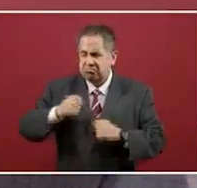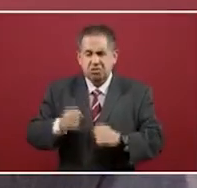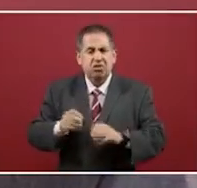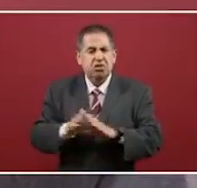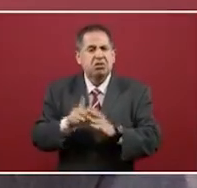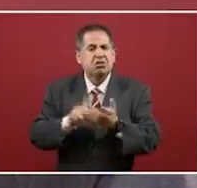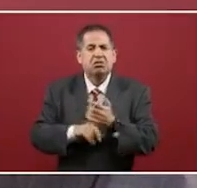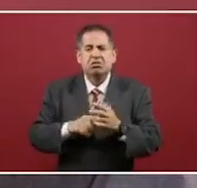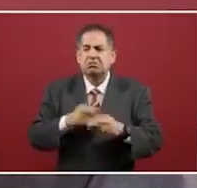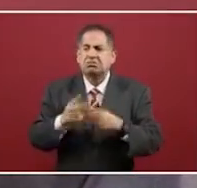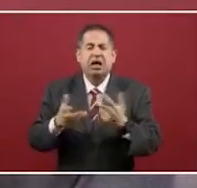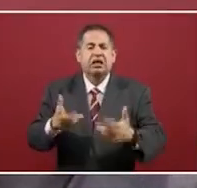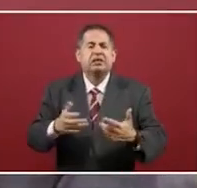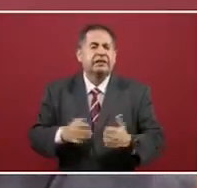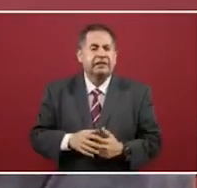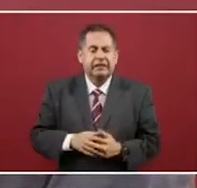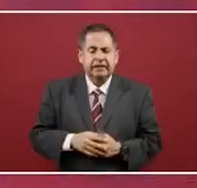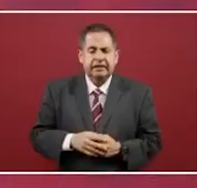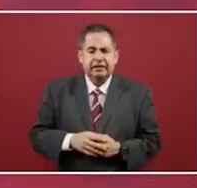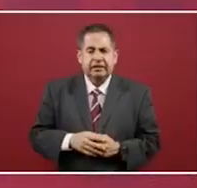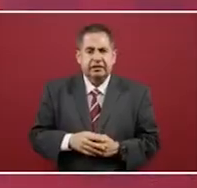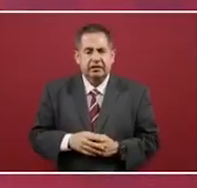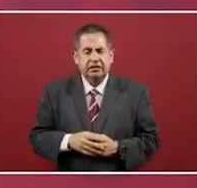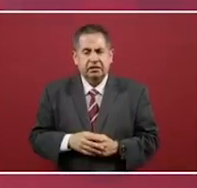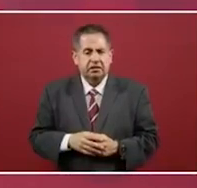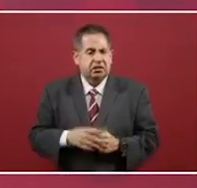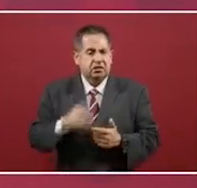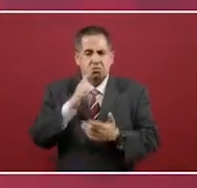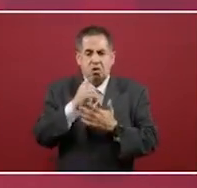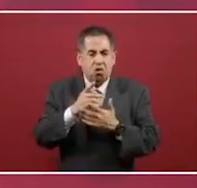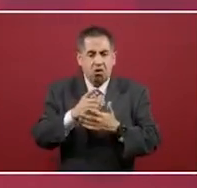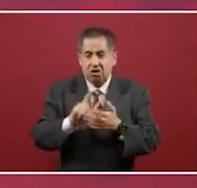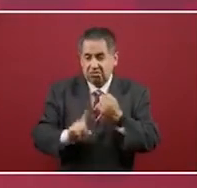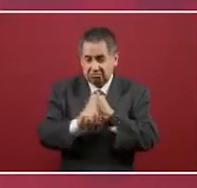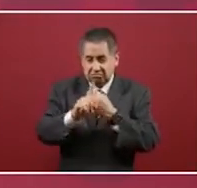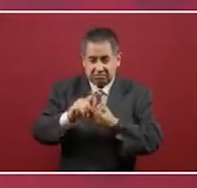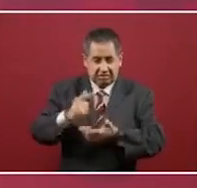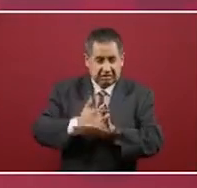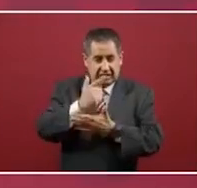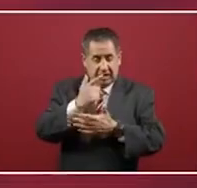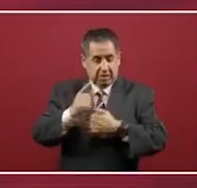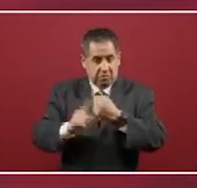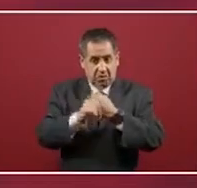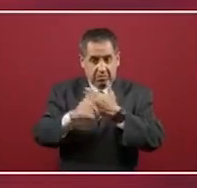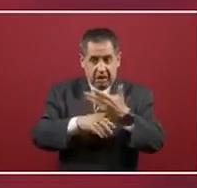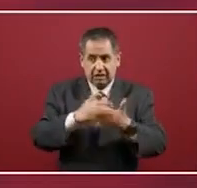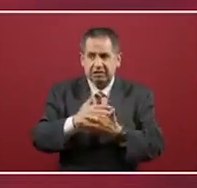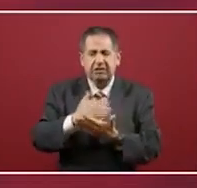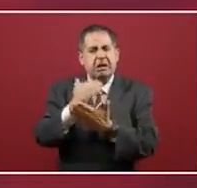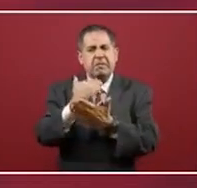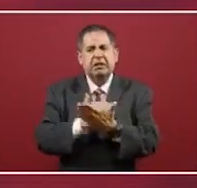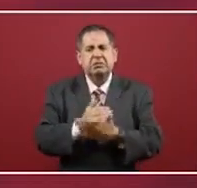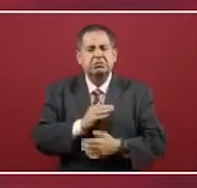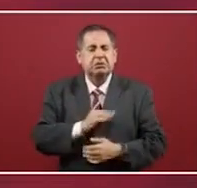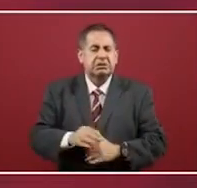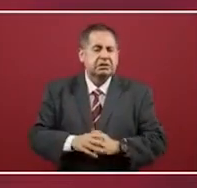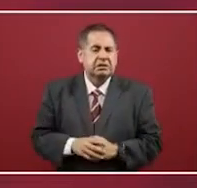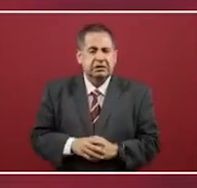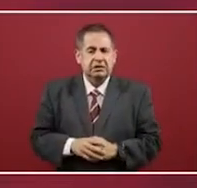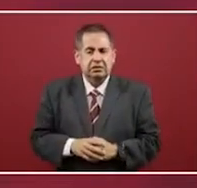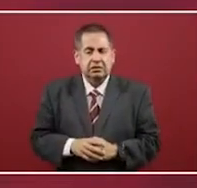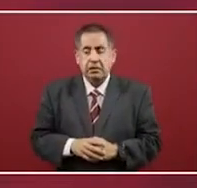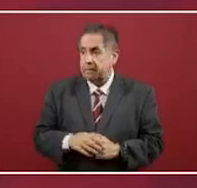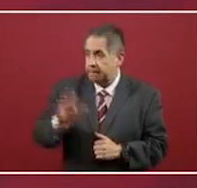de que vamos a bajar la incidencia delictiva y lo vamos a hacer pronto. Y